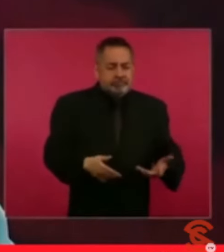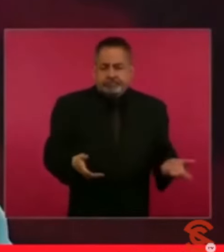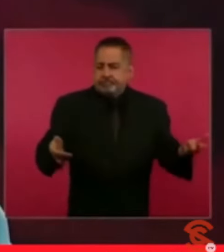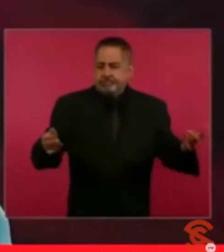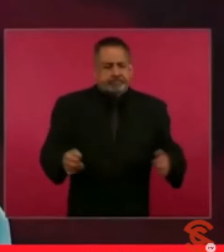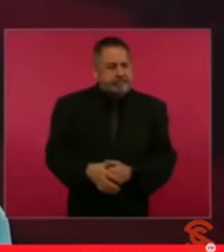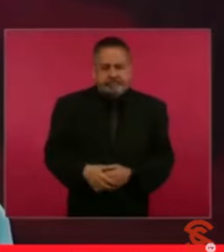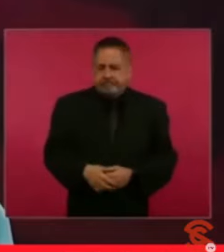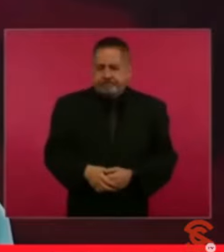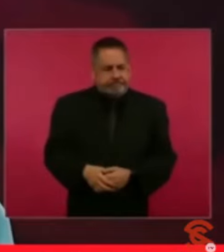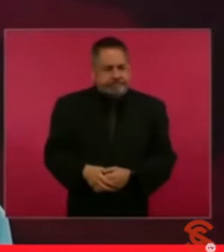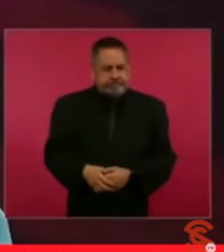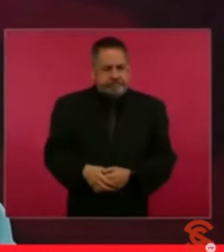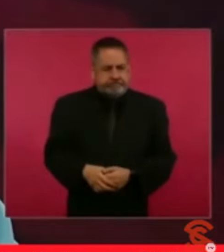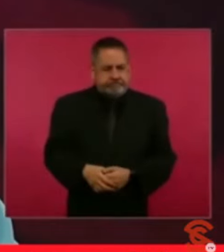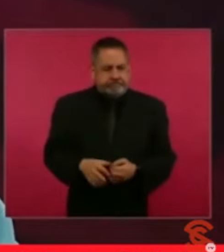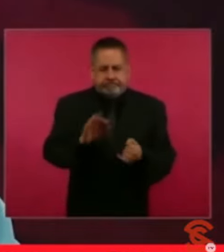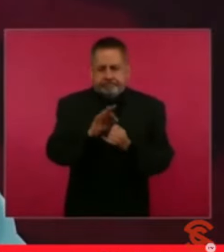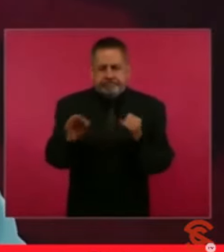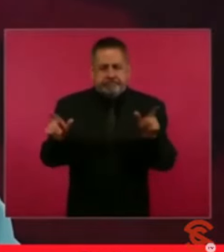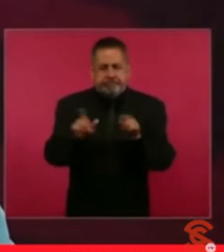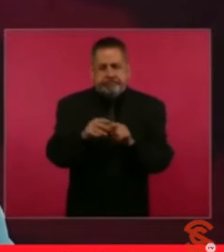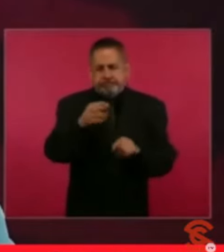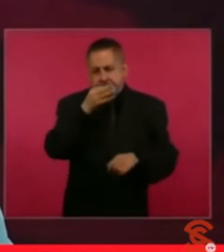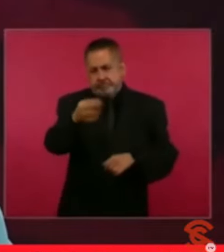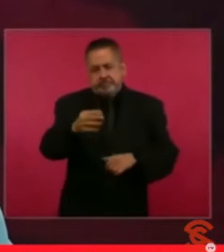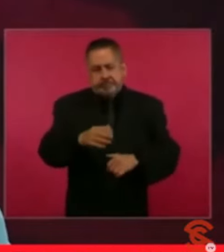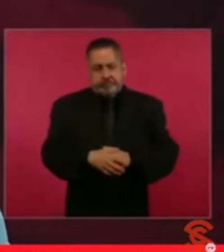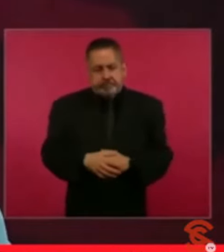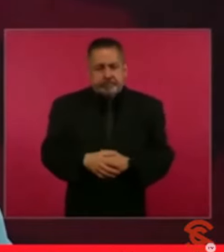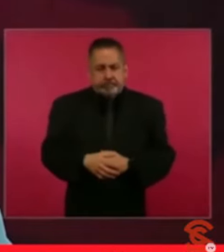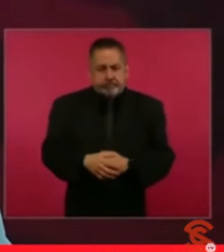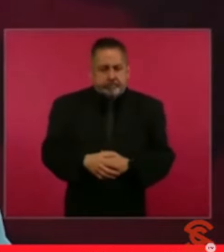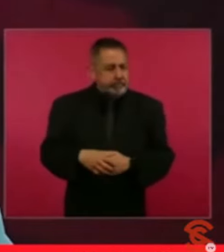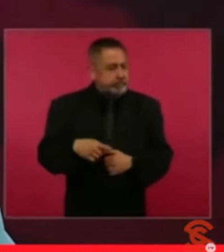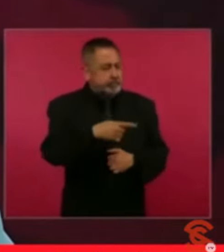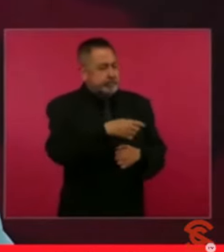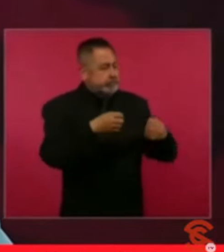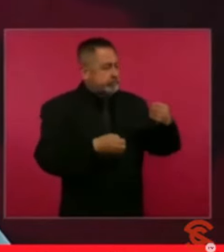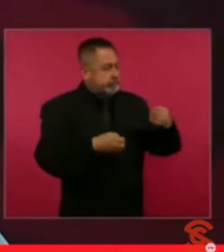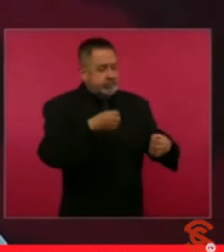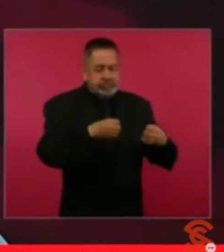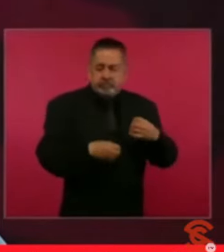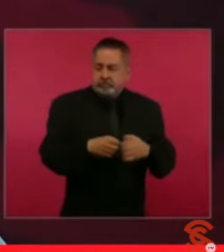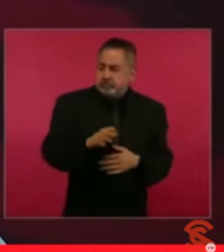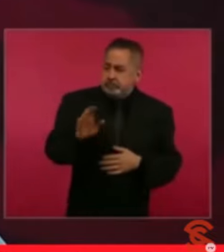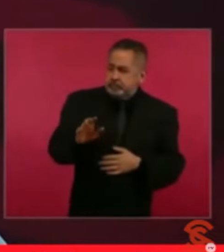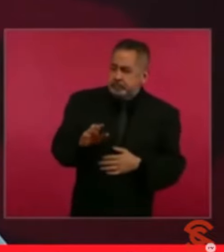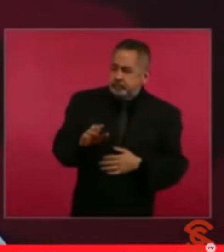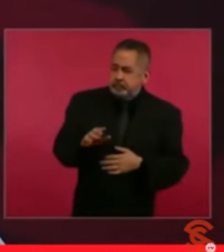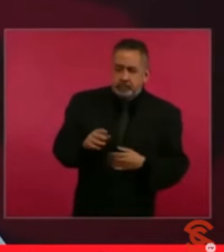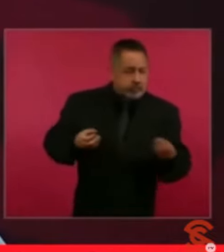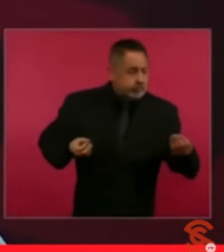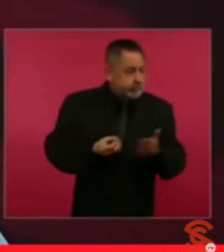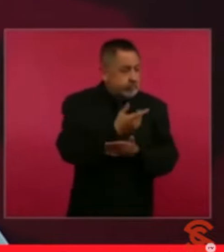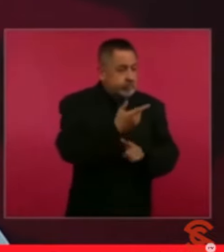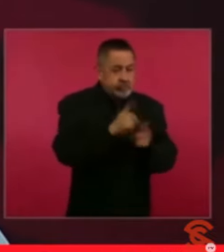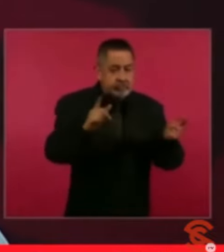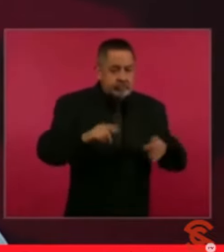Posdata. Si se demoró en cumplir la orden del juez, fue porque consideramos que se debía hacer